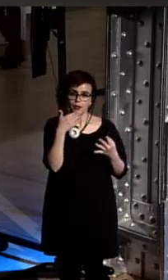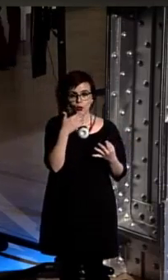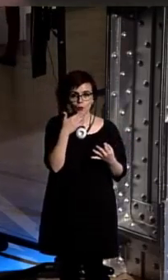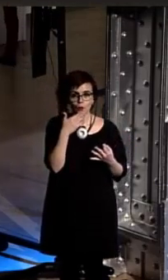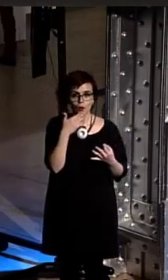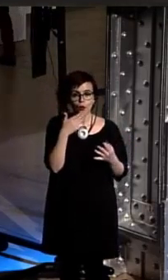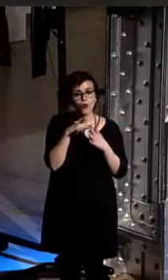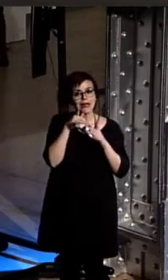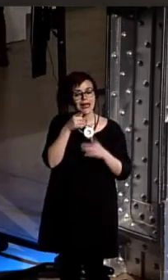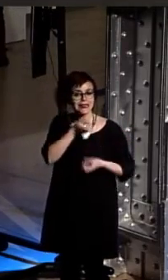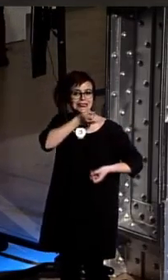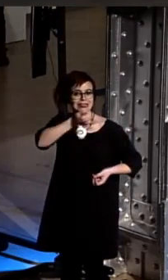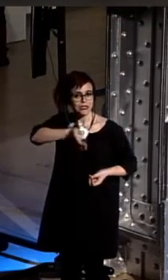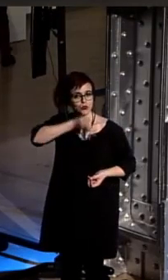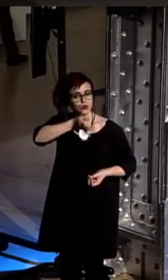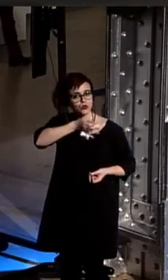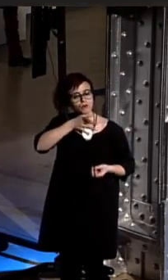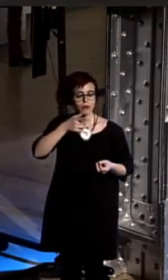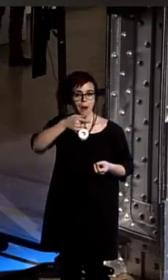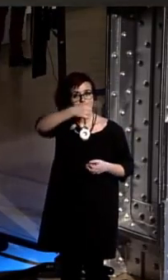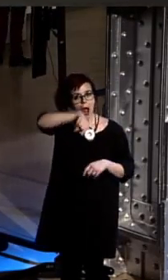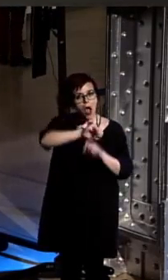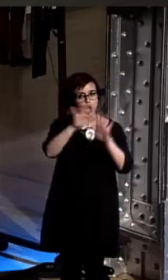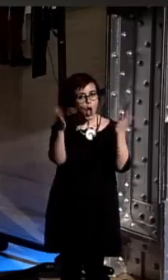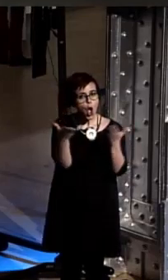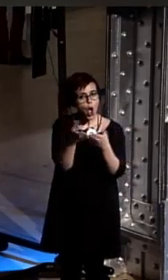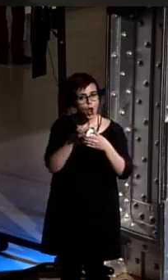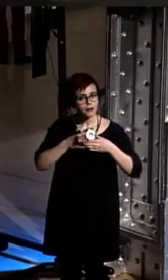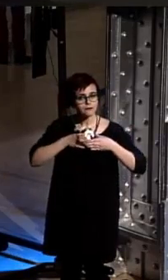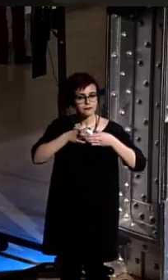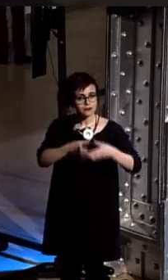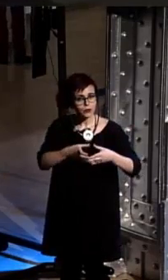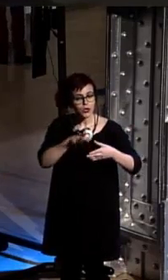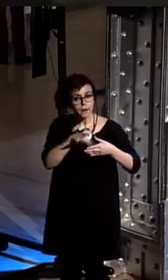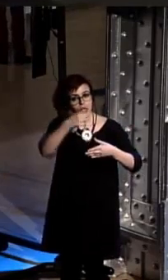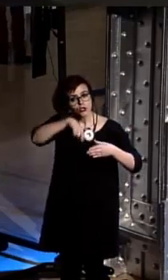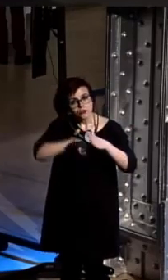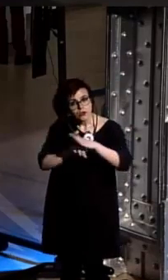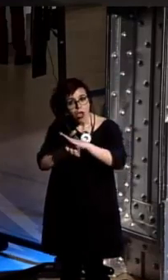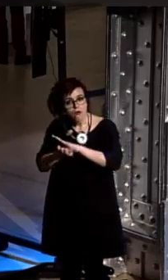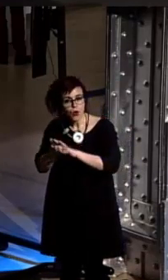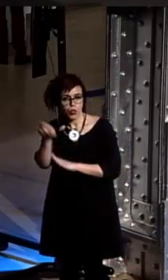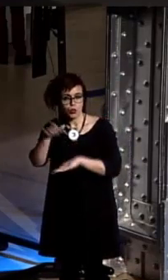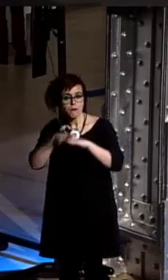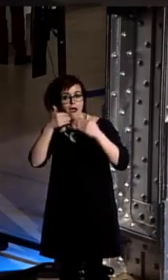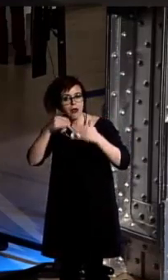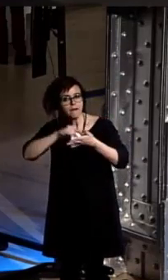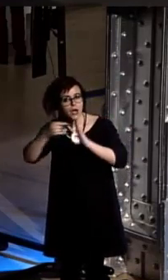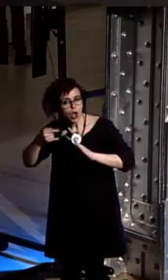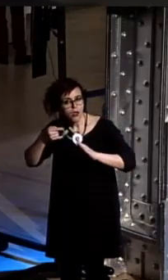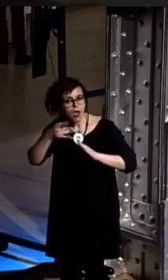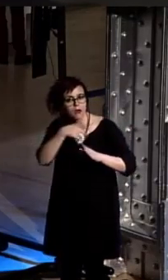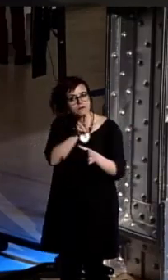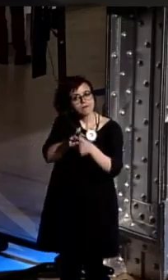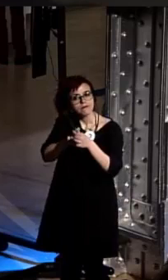informado y colectivo de cómo queremos evolucionar o cómo queremos coevolucionar con esta tecnología